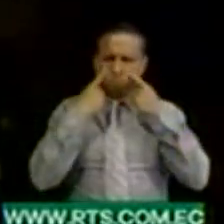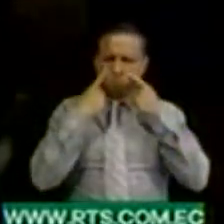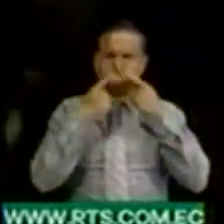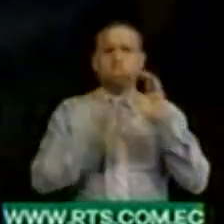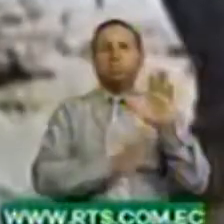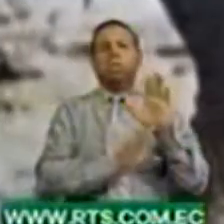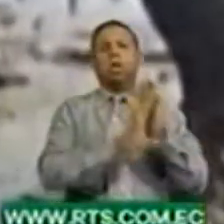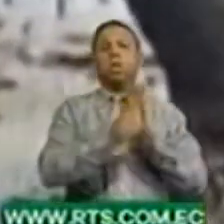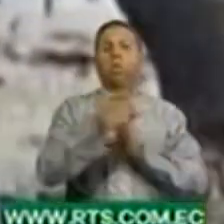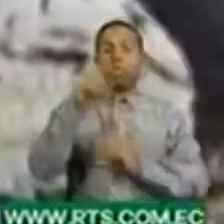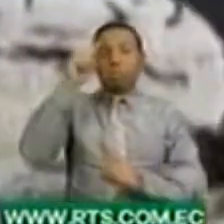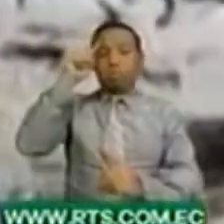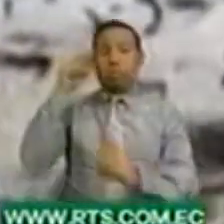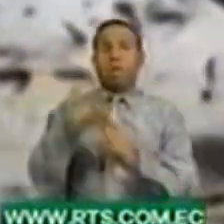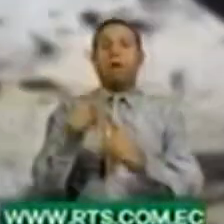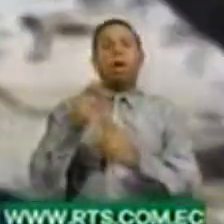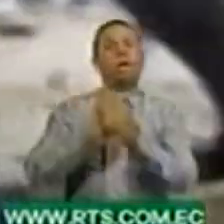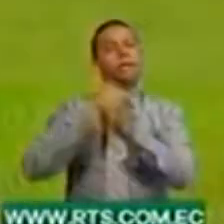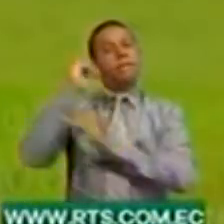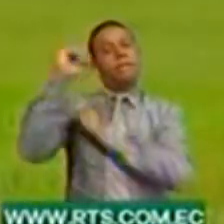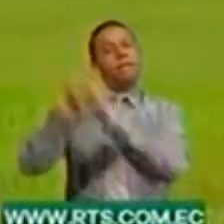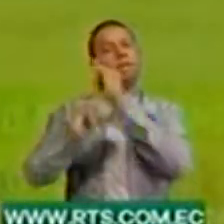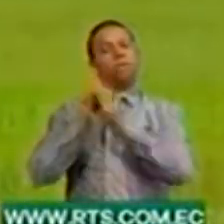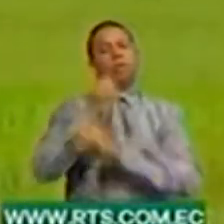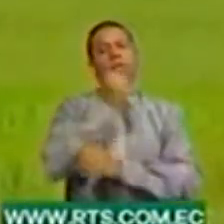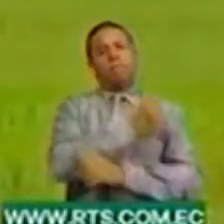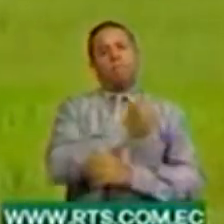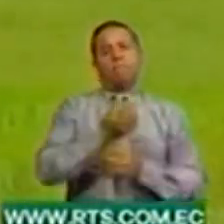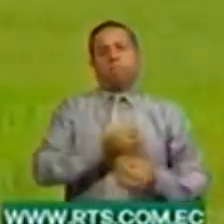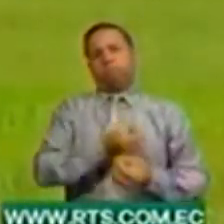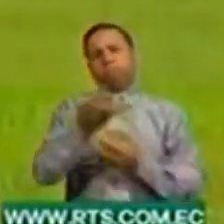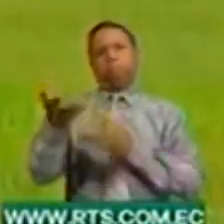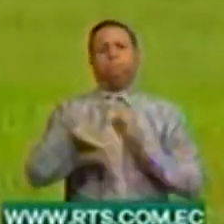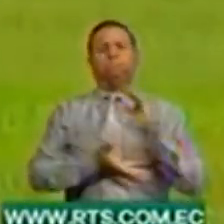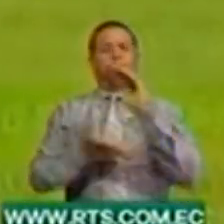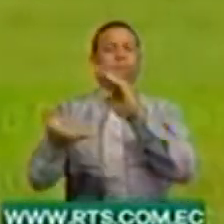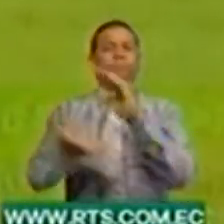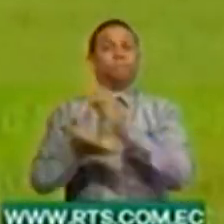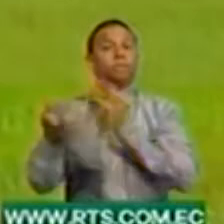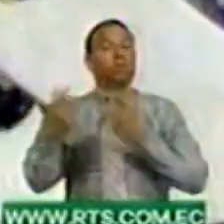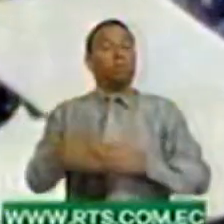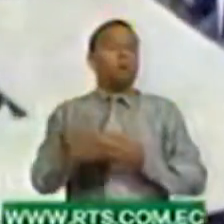mercado nacional para evitar intermediarios, así como infraestructura y facilidades